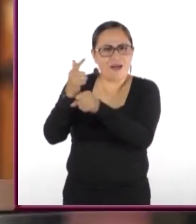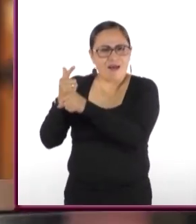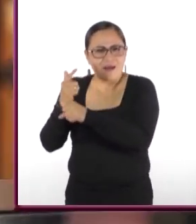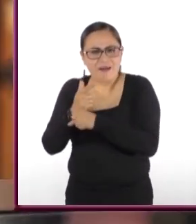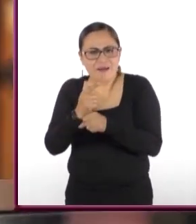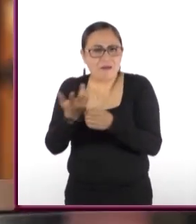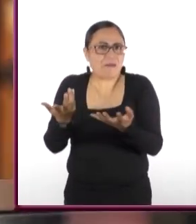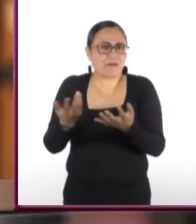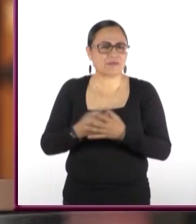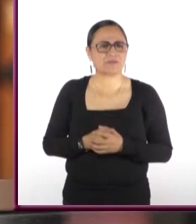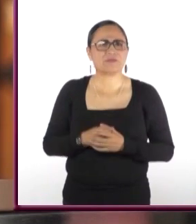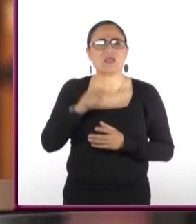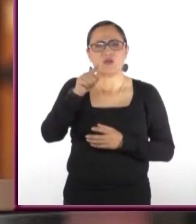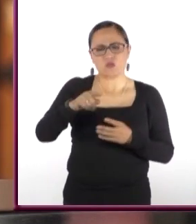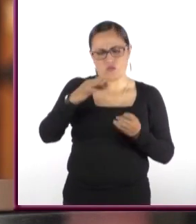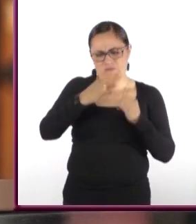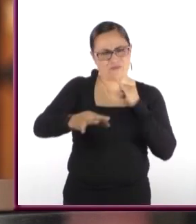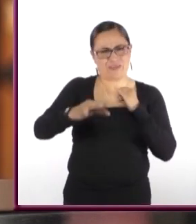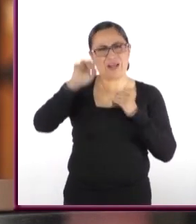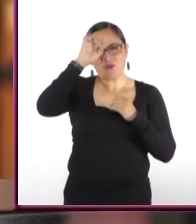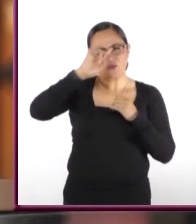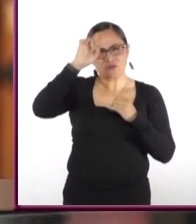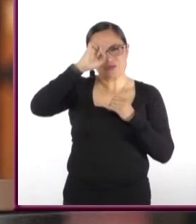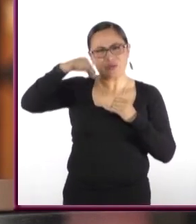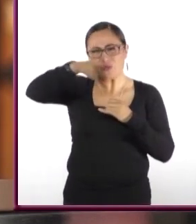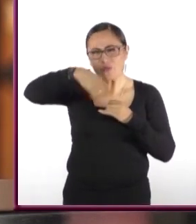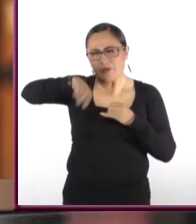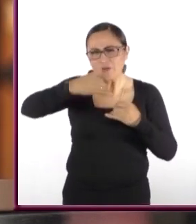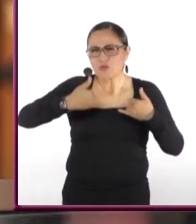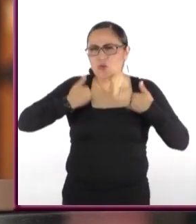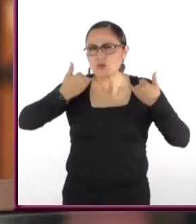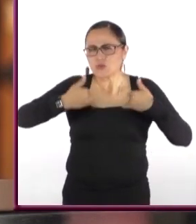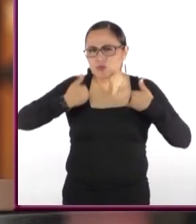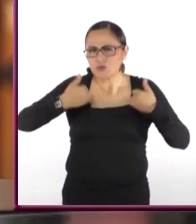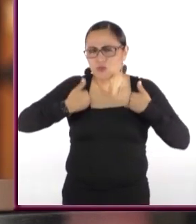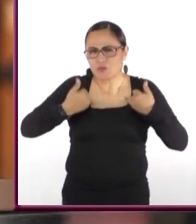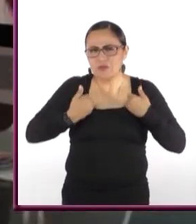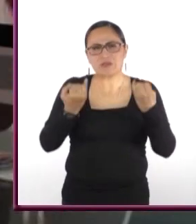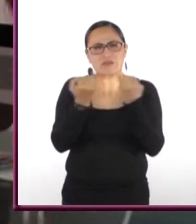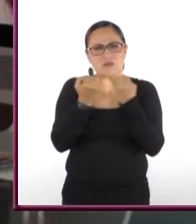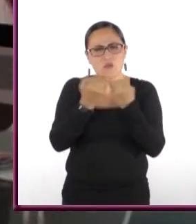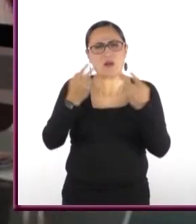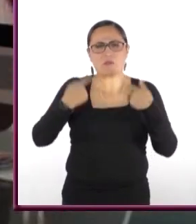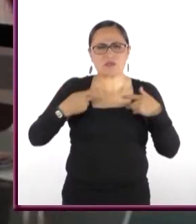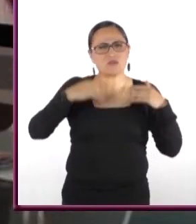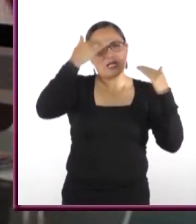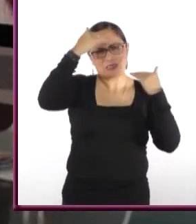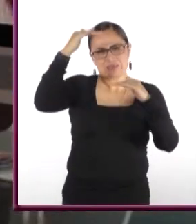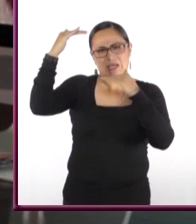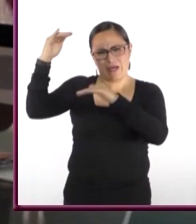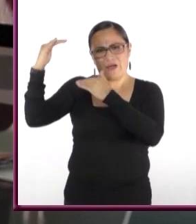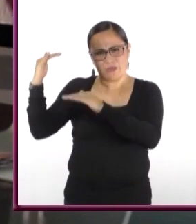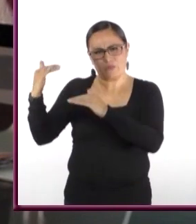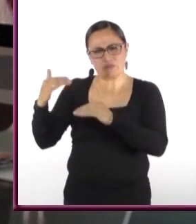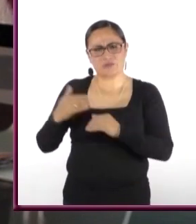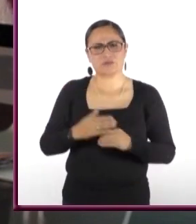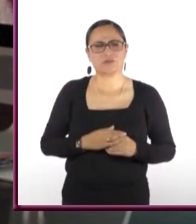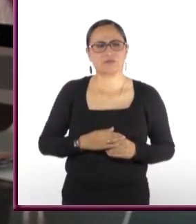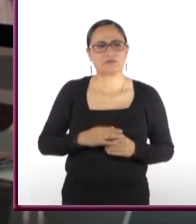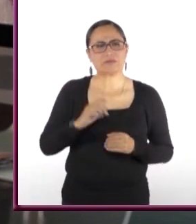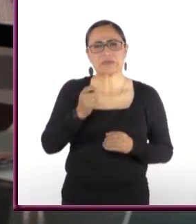último, ¿nos podrías decir qué recomiendas a nuestros jóvenes y, bueno, también a los adultos para